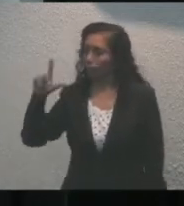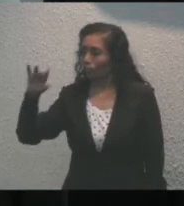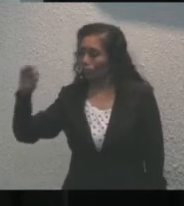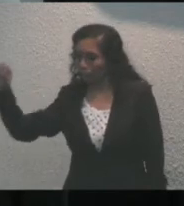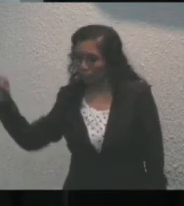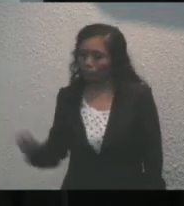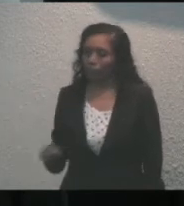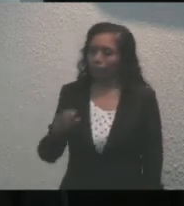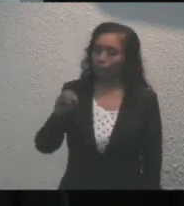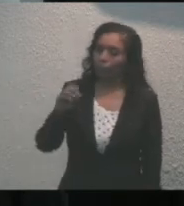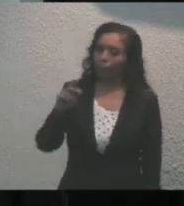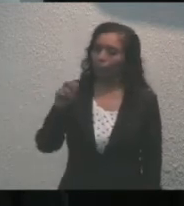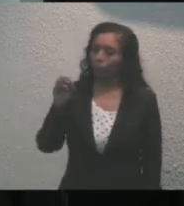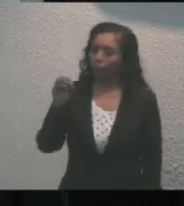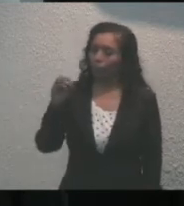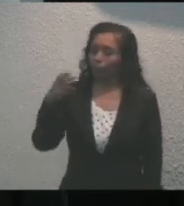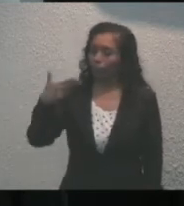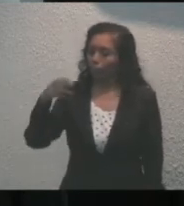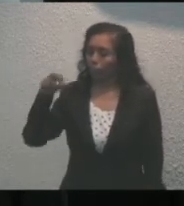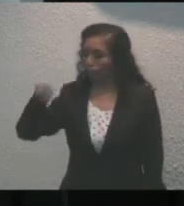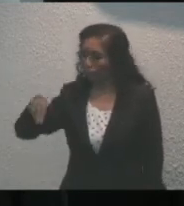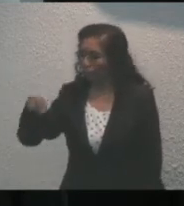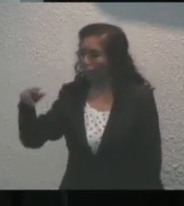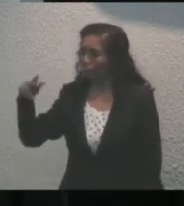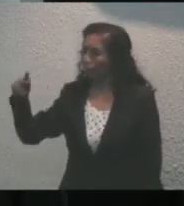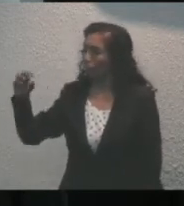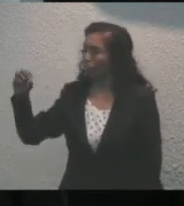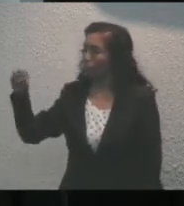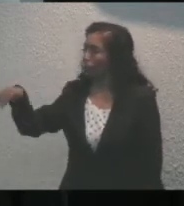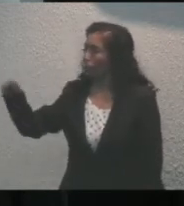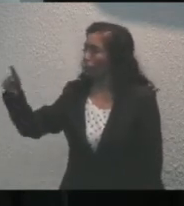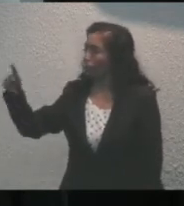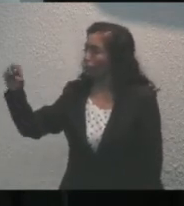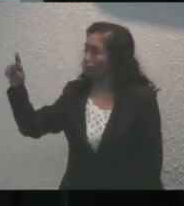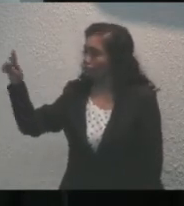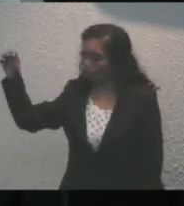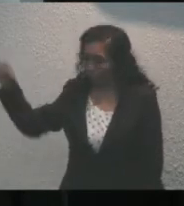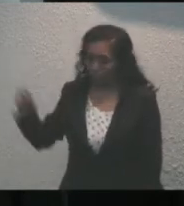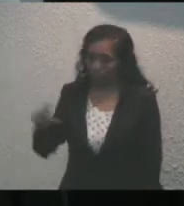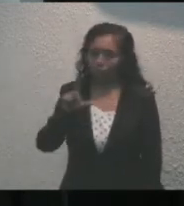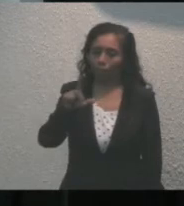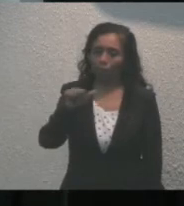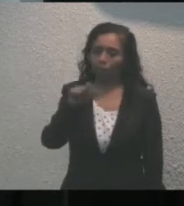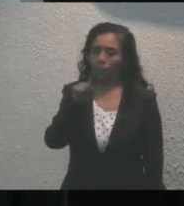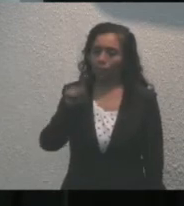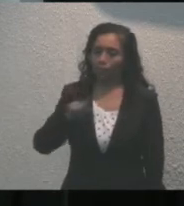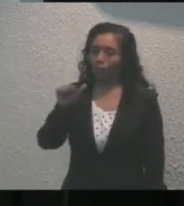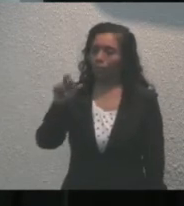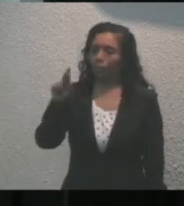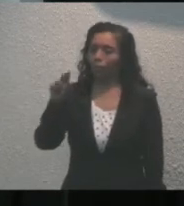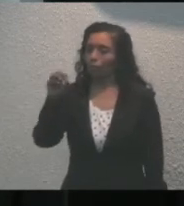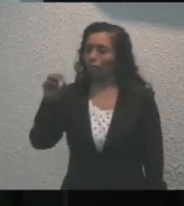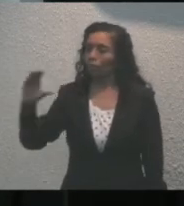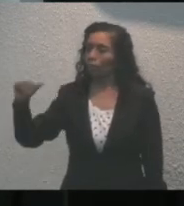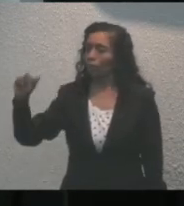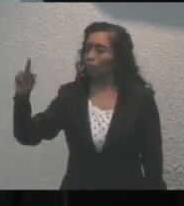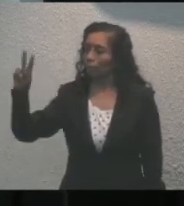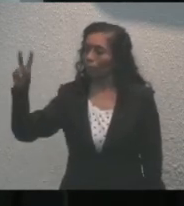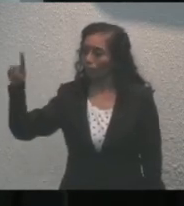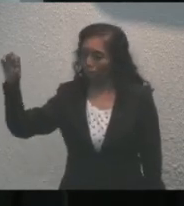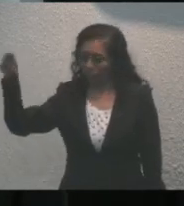Otón Pompeyo Blanco, Comité Pro Territorio, Lázaro Cárdenas del Río, Rafael M.